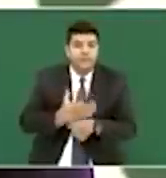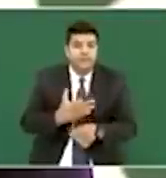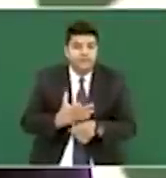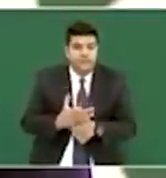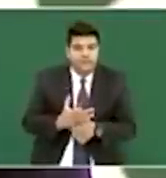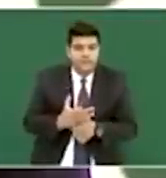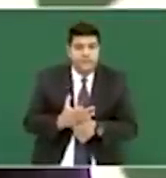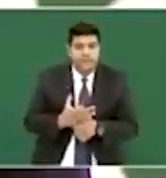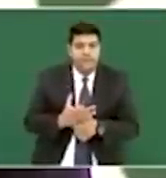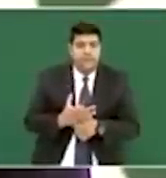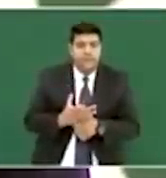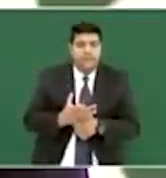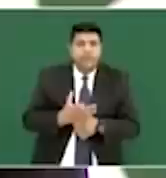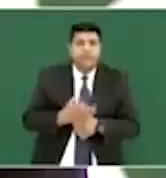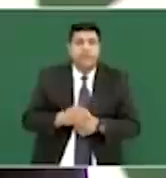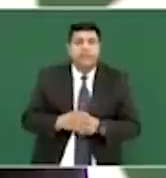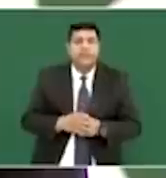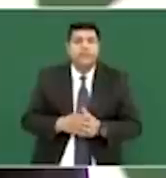se está